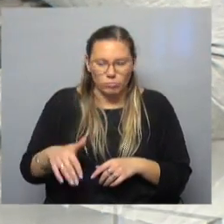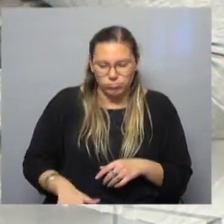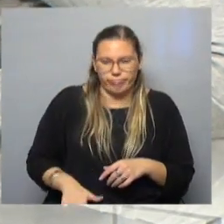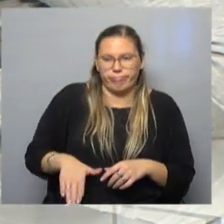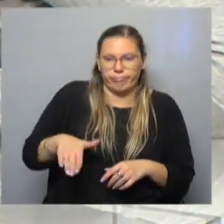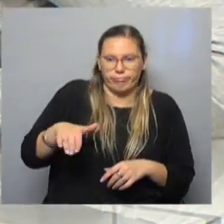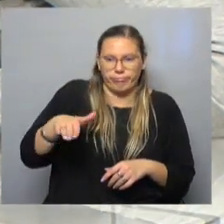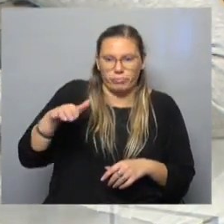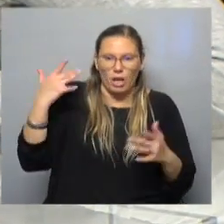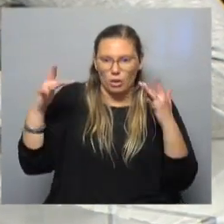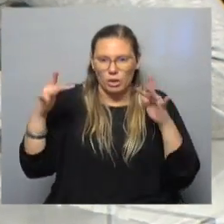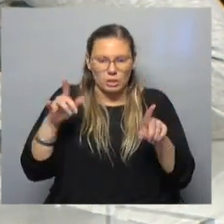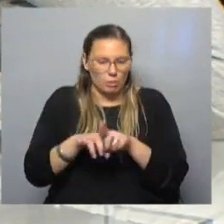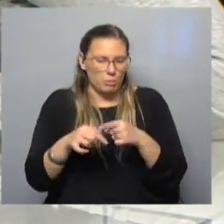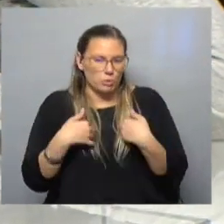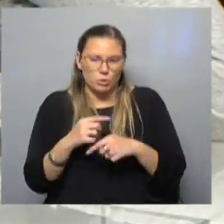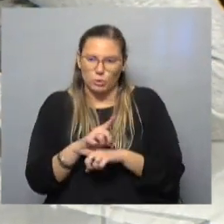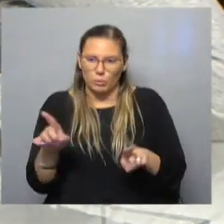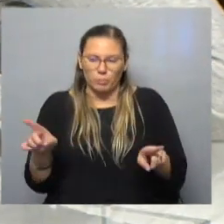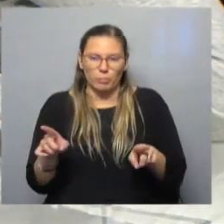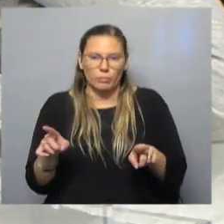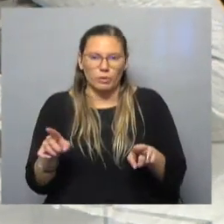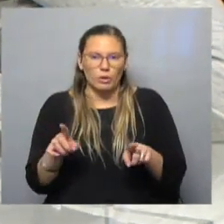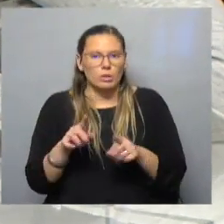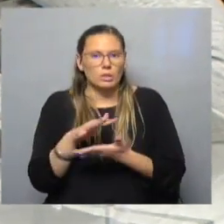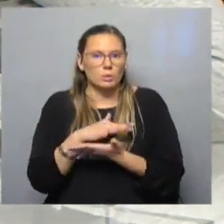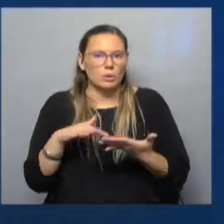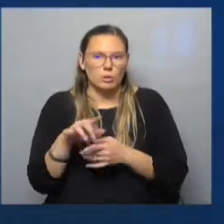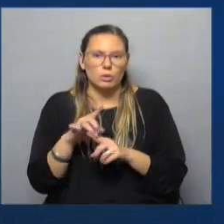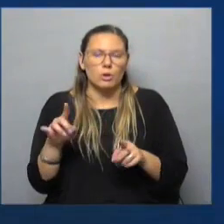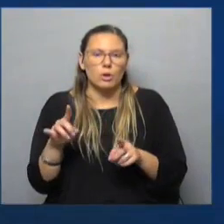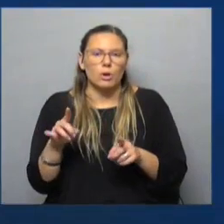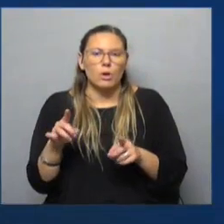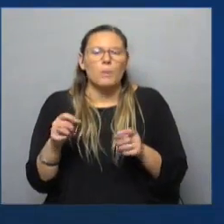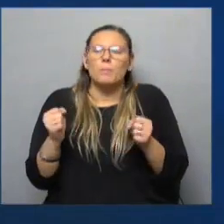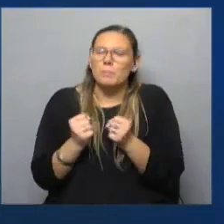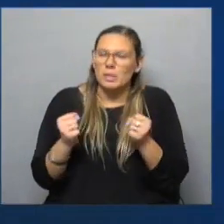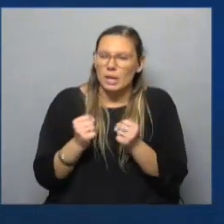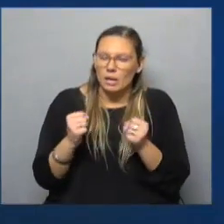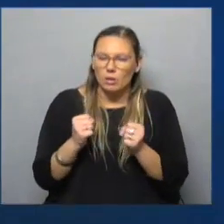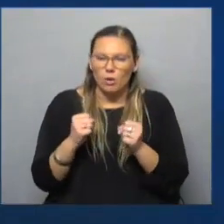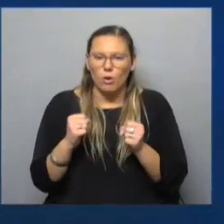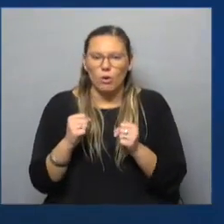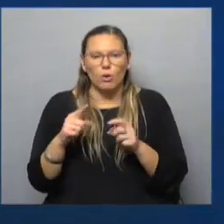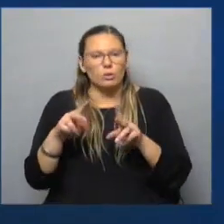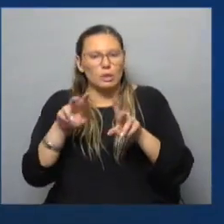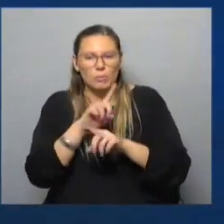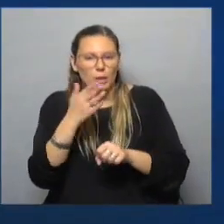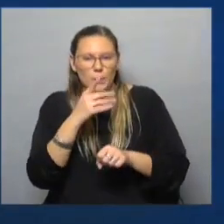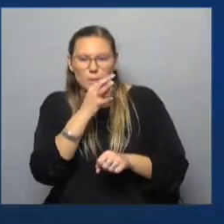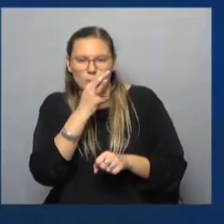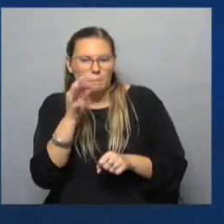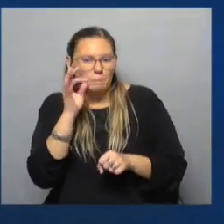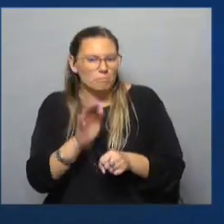la adolescencia, como me pasó a mí. Claro. No es la misma situación. ¿Qué pasa con los miedos y con los tabúes, no? Porque hay algo que